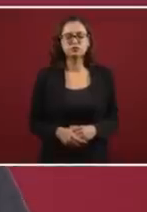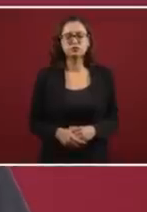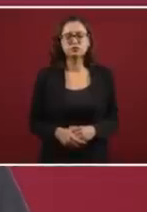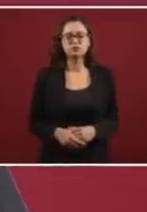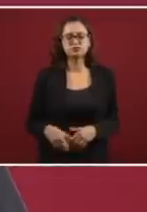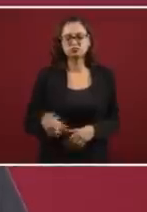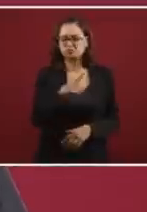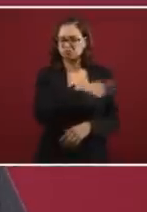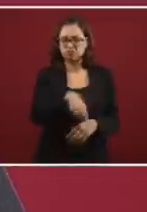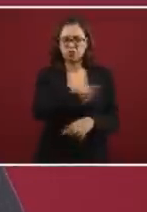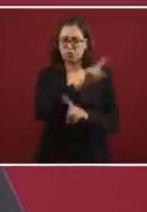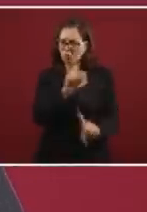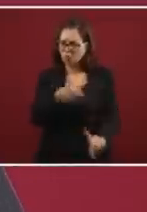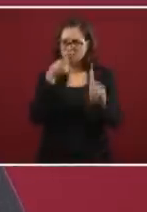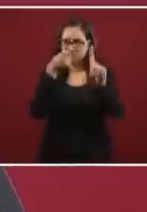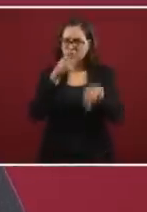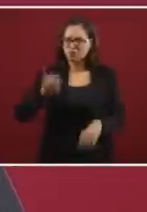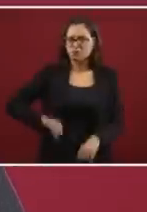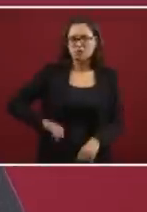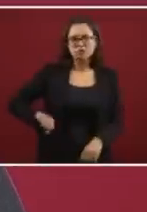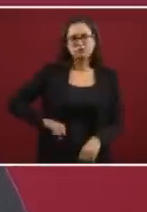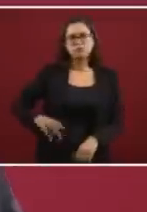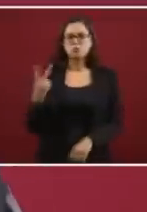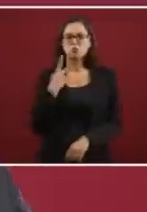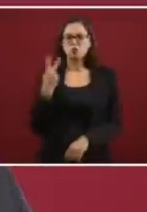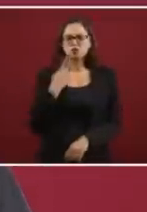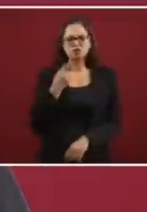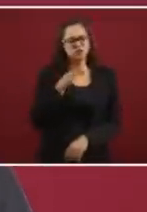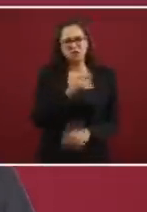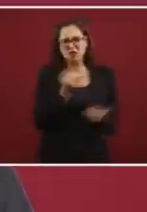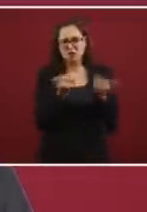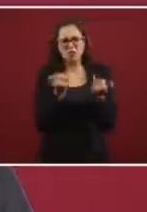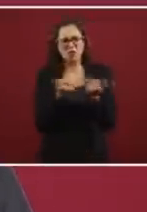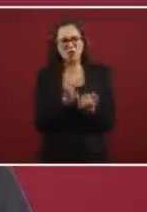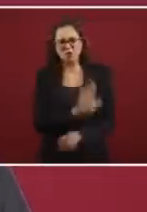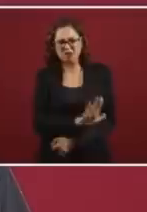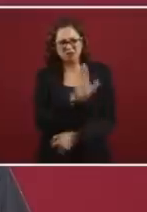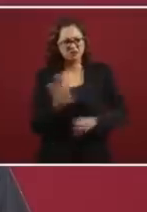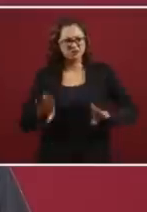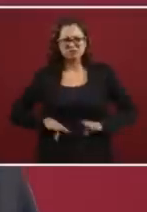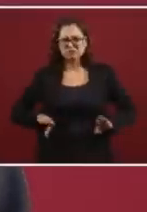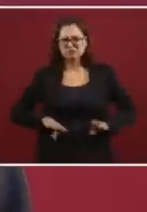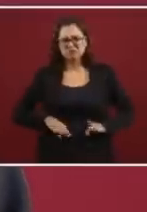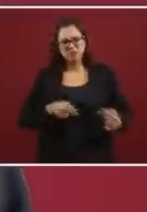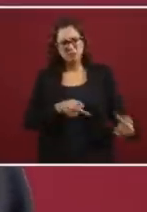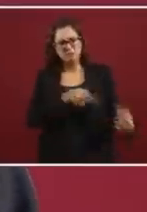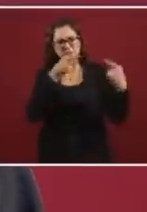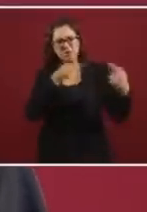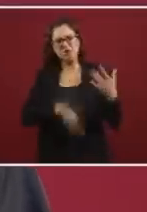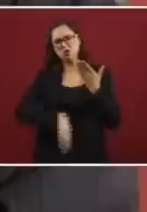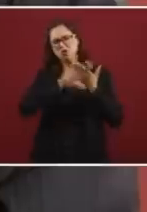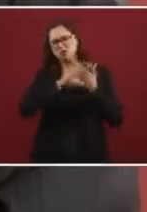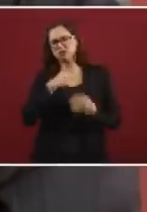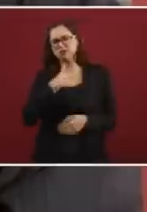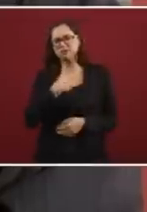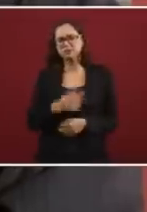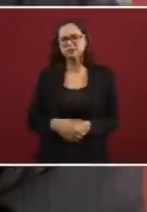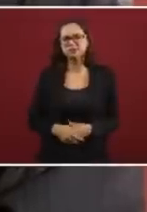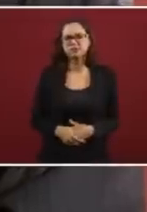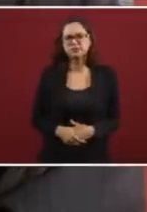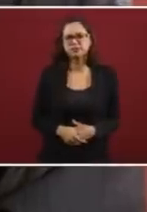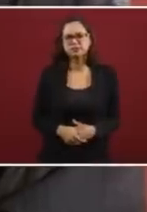políticos como una posición pero pues